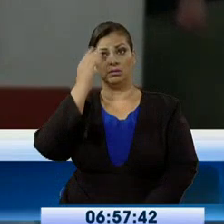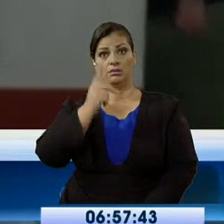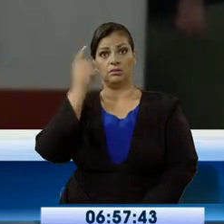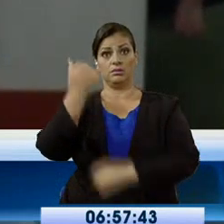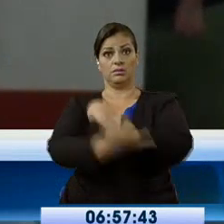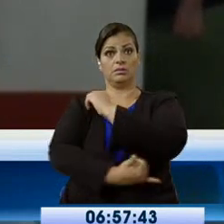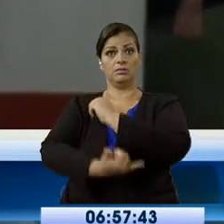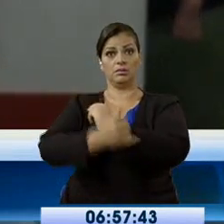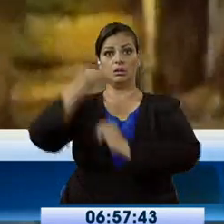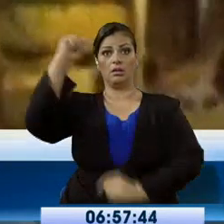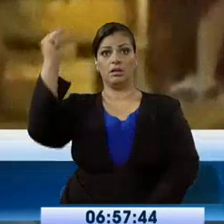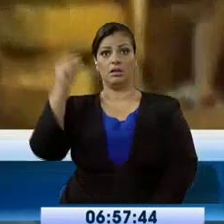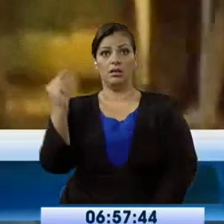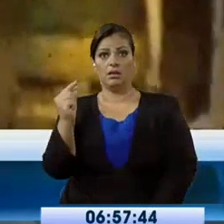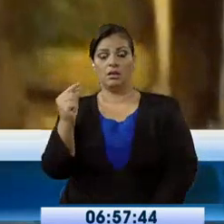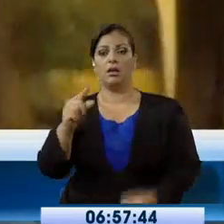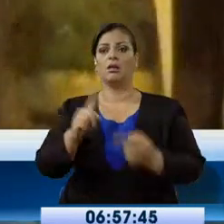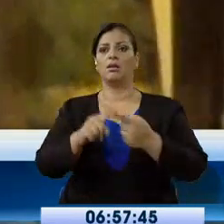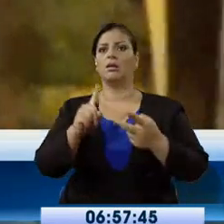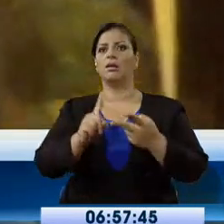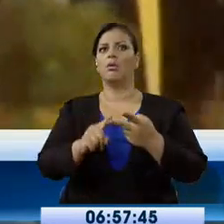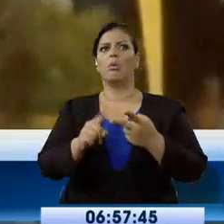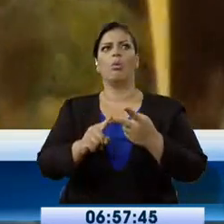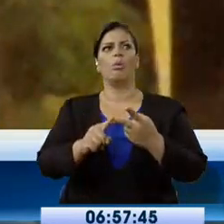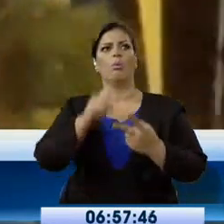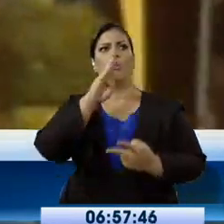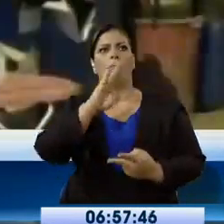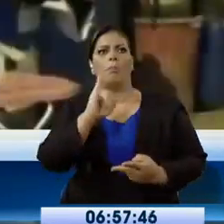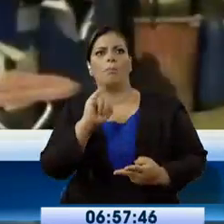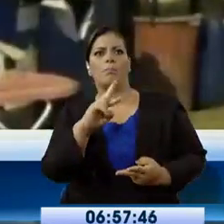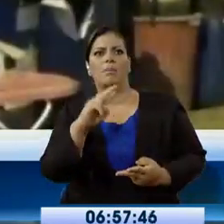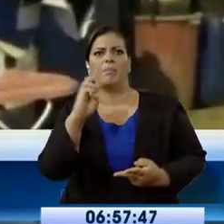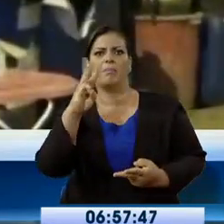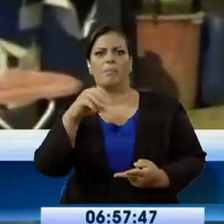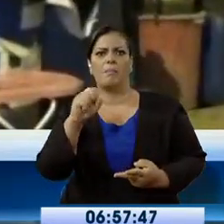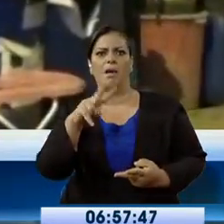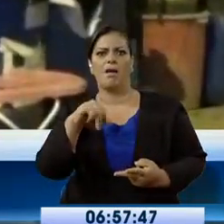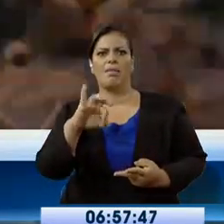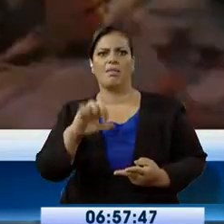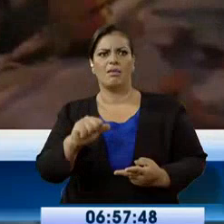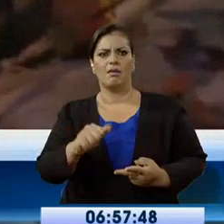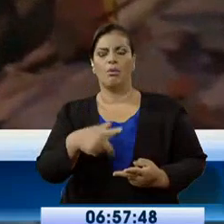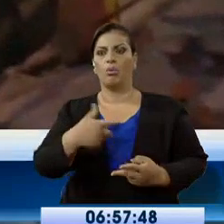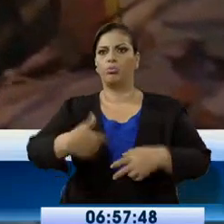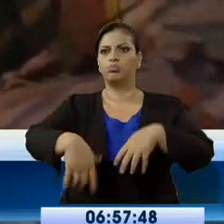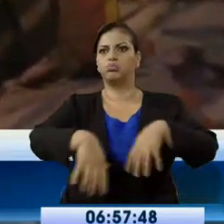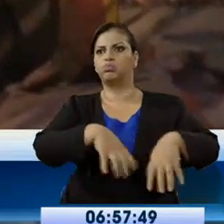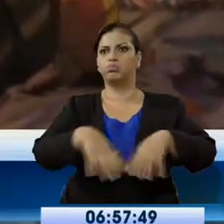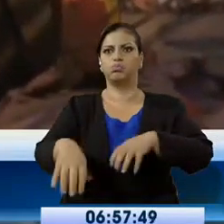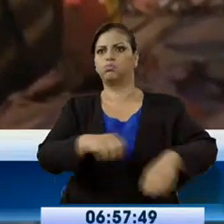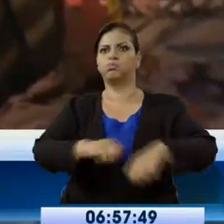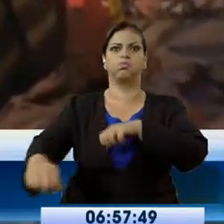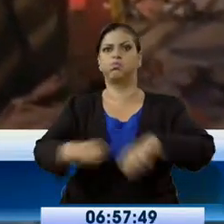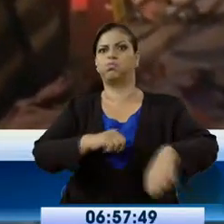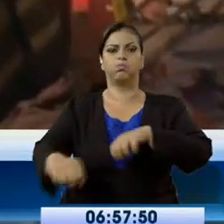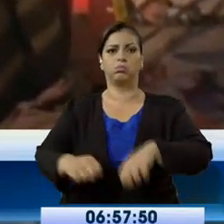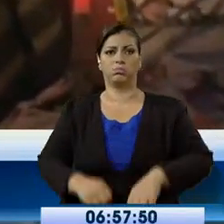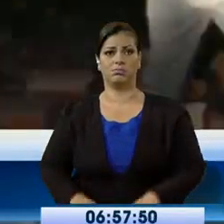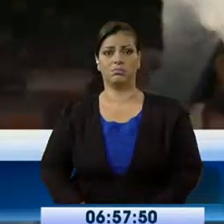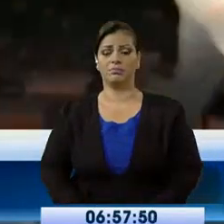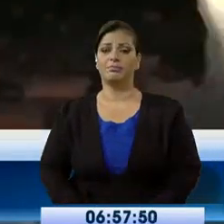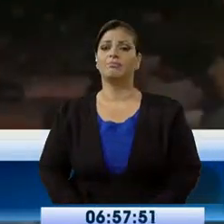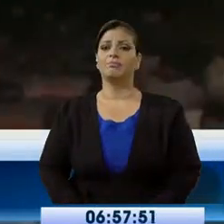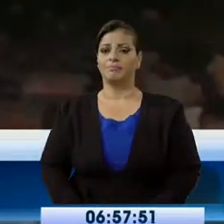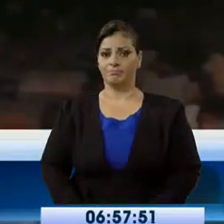Un terremoto de 6.8 grados en Italia, pues más de 200 víctimas, acá el 16 más